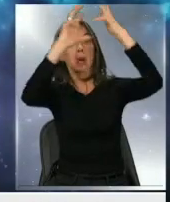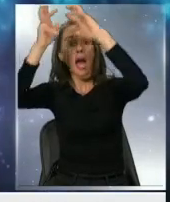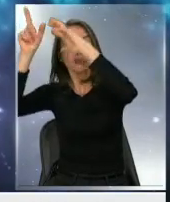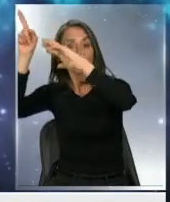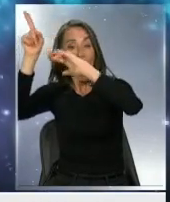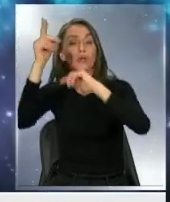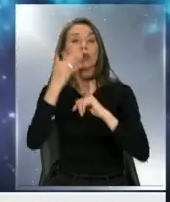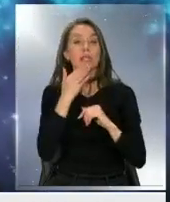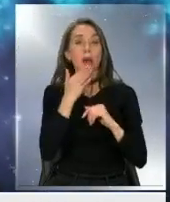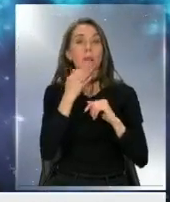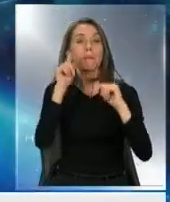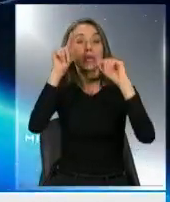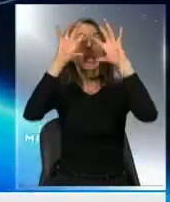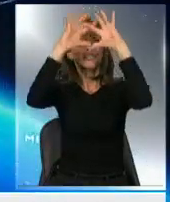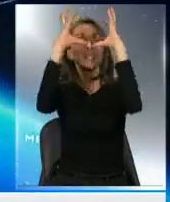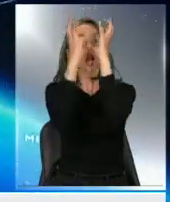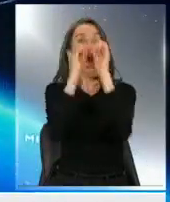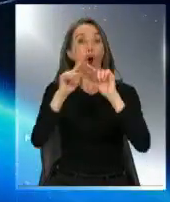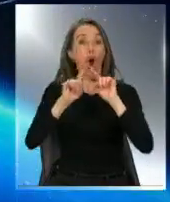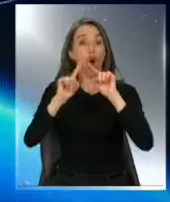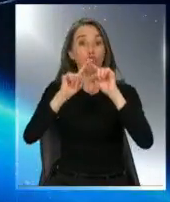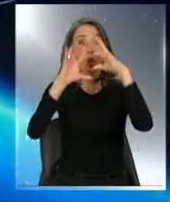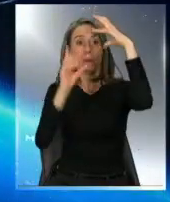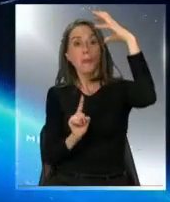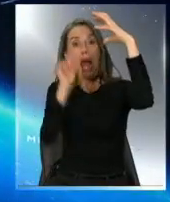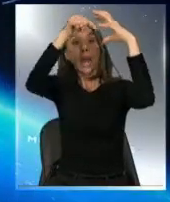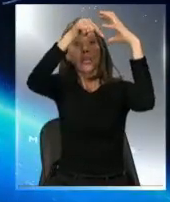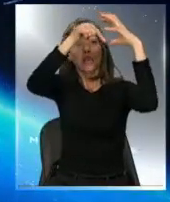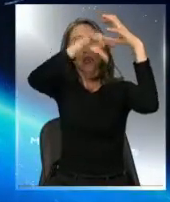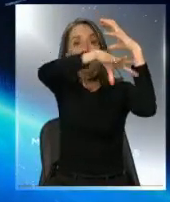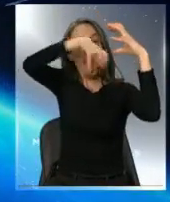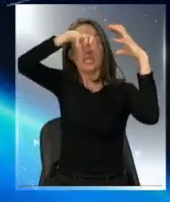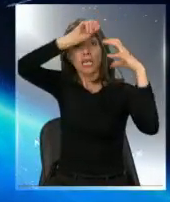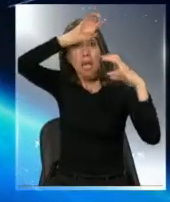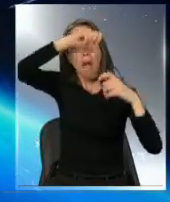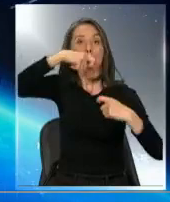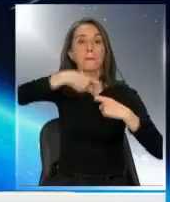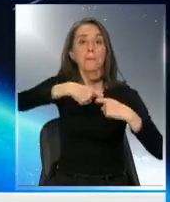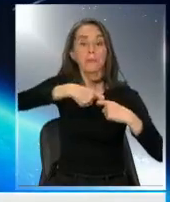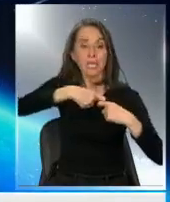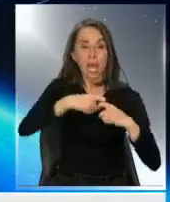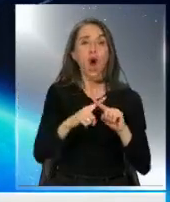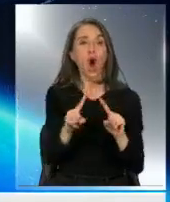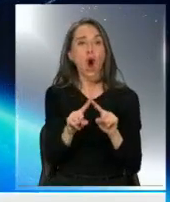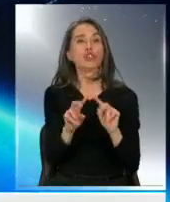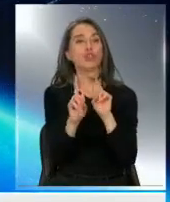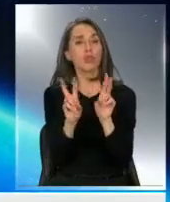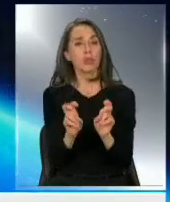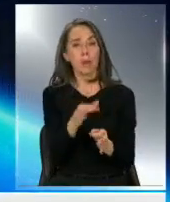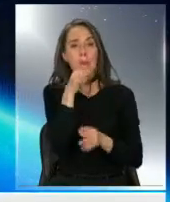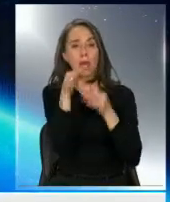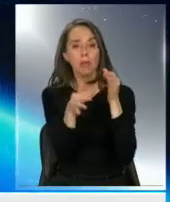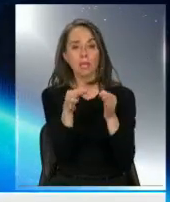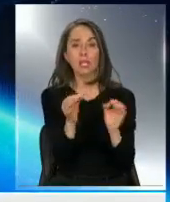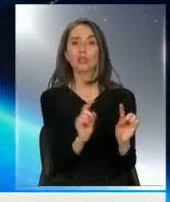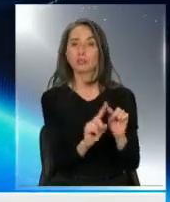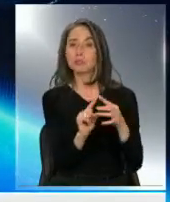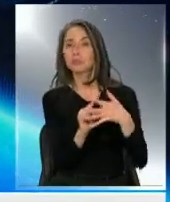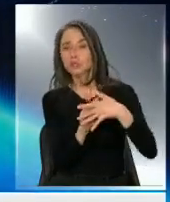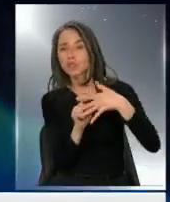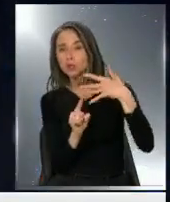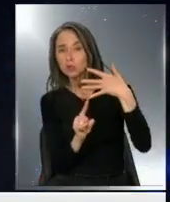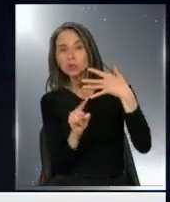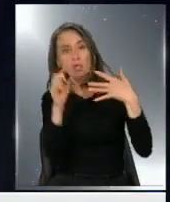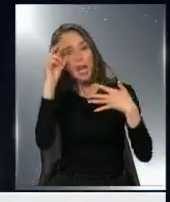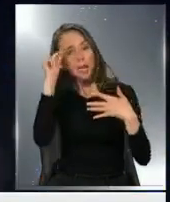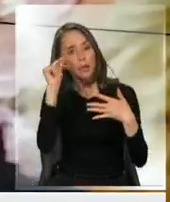ver con astrominería. Cambiamos de tema, ¿le parece? Hablemos de otra manera de hacer las cosas. Le queremos presentar diferentes